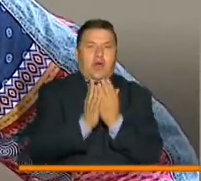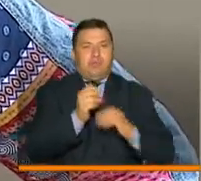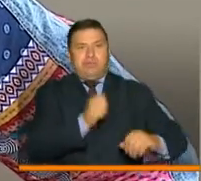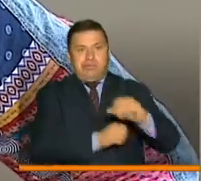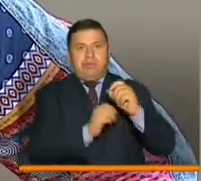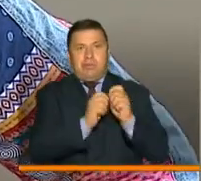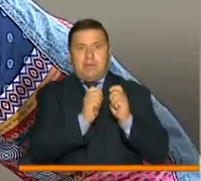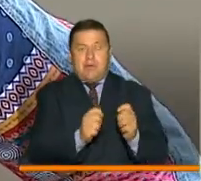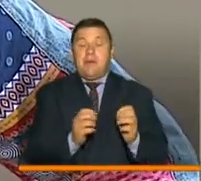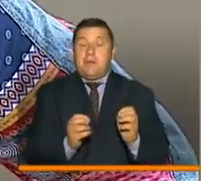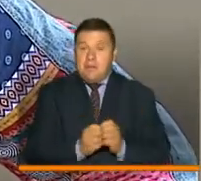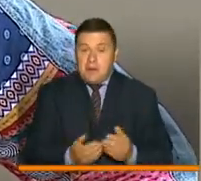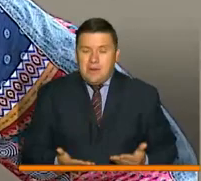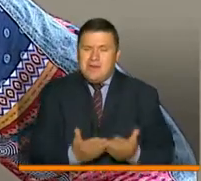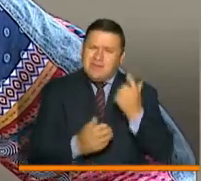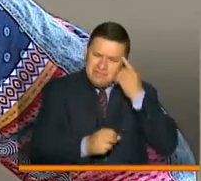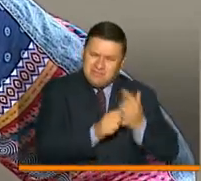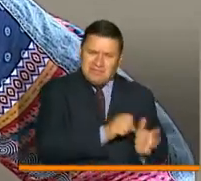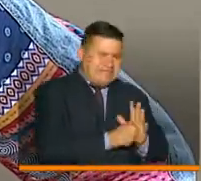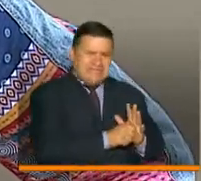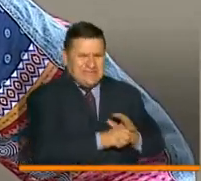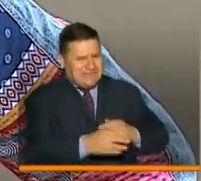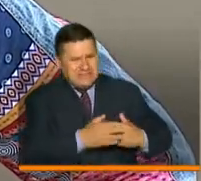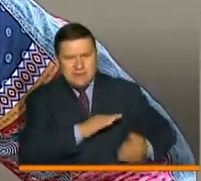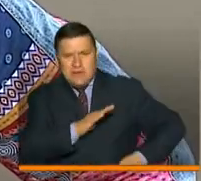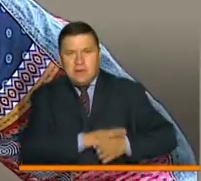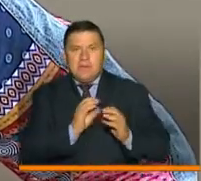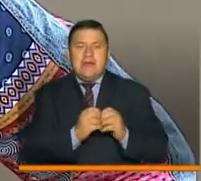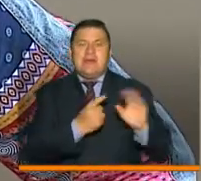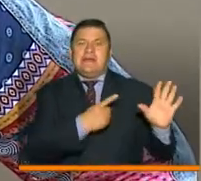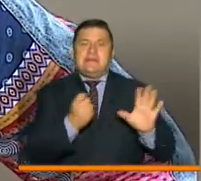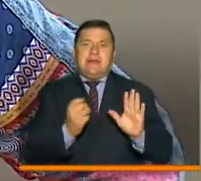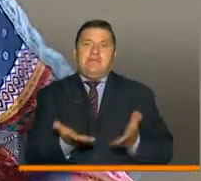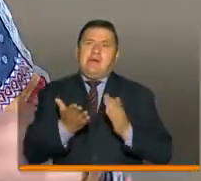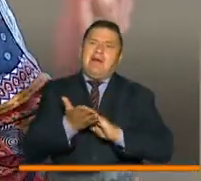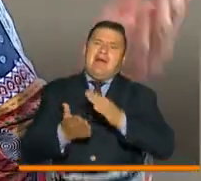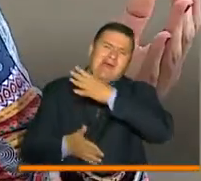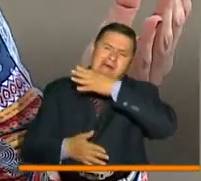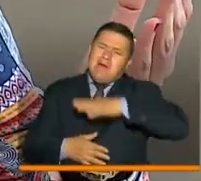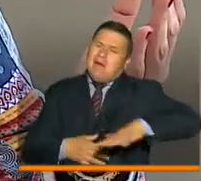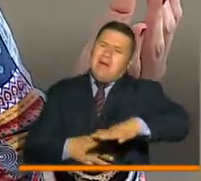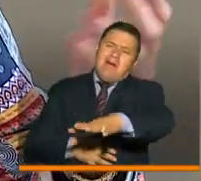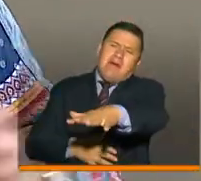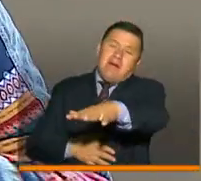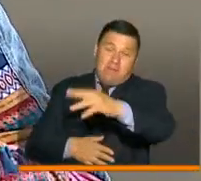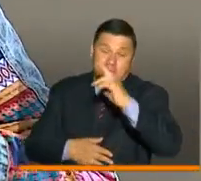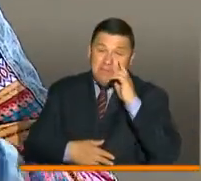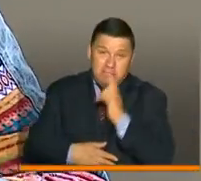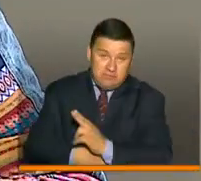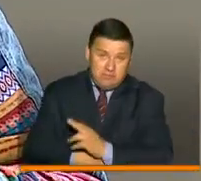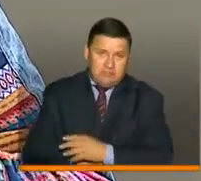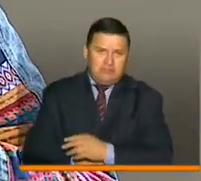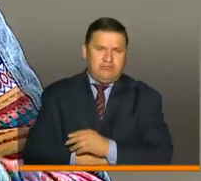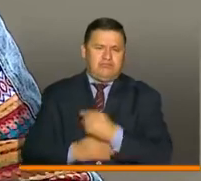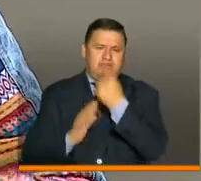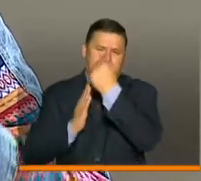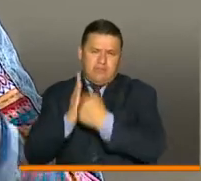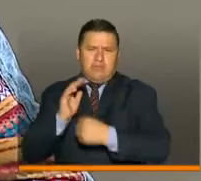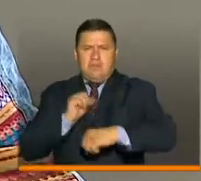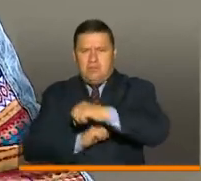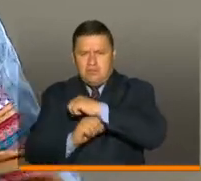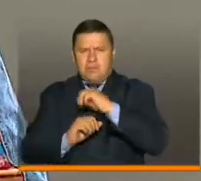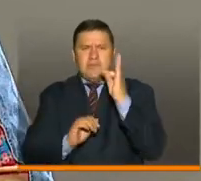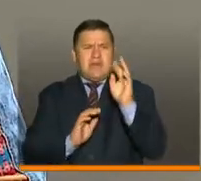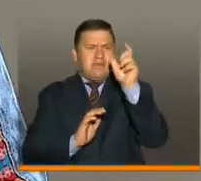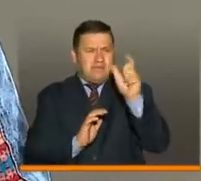además, y con ocasión a la pandemia, iniciamos más de 600 proyectos de mejoramiento rural. Hoy veían allí los datos, la reactivación,